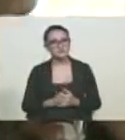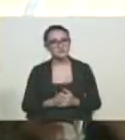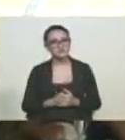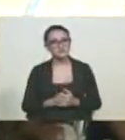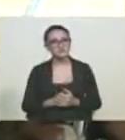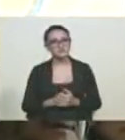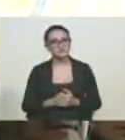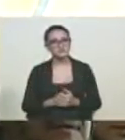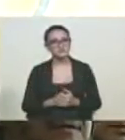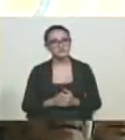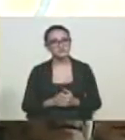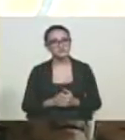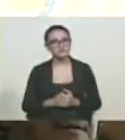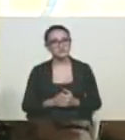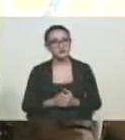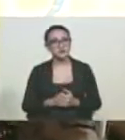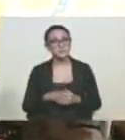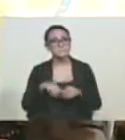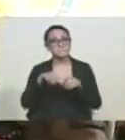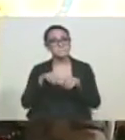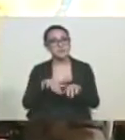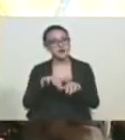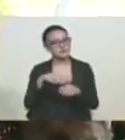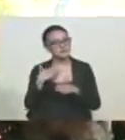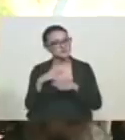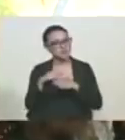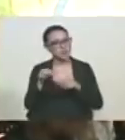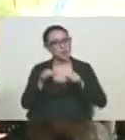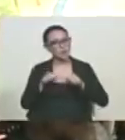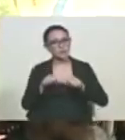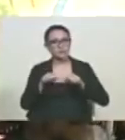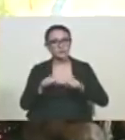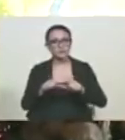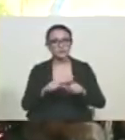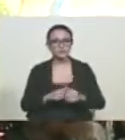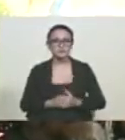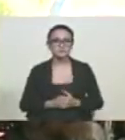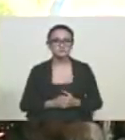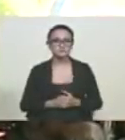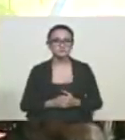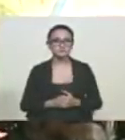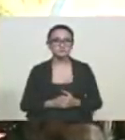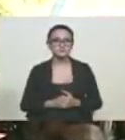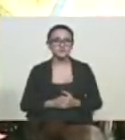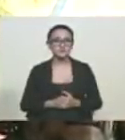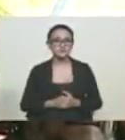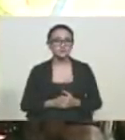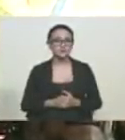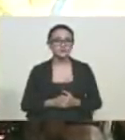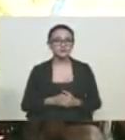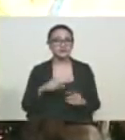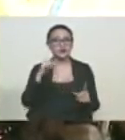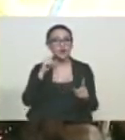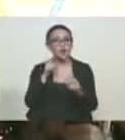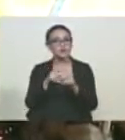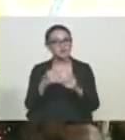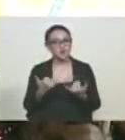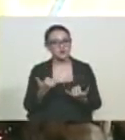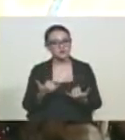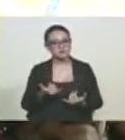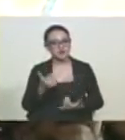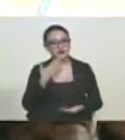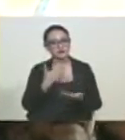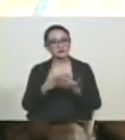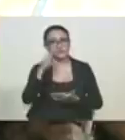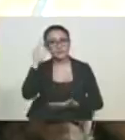decíamos, la marcha continúa. Y el objetivo, aquí estamos, gracias a